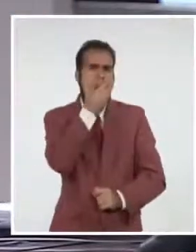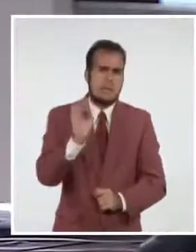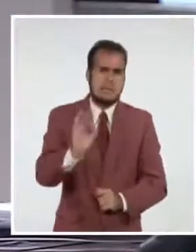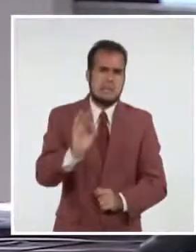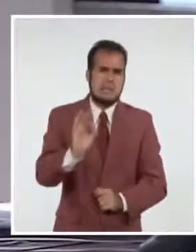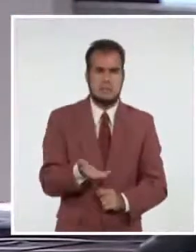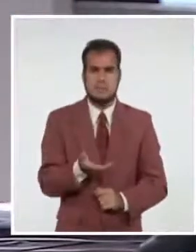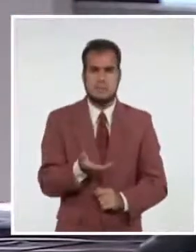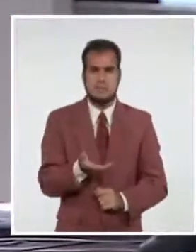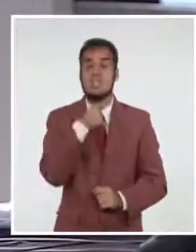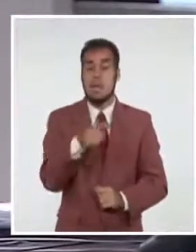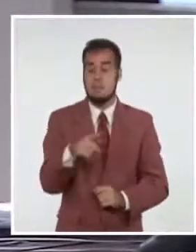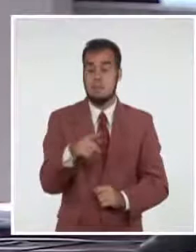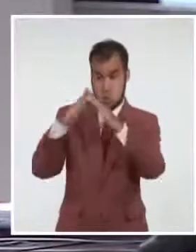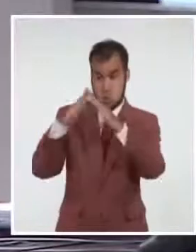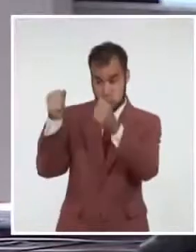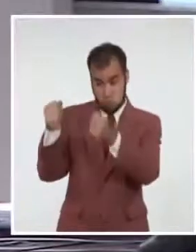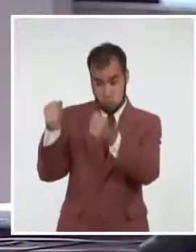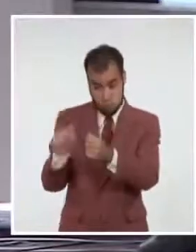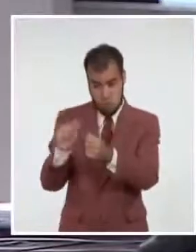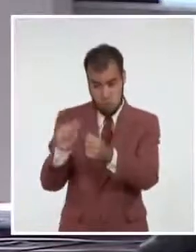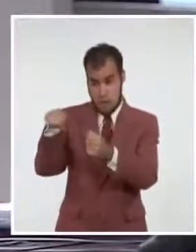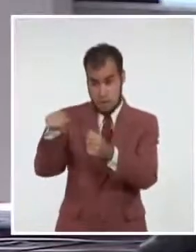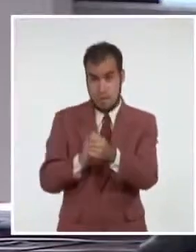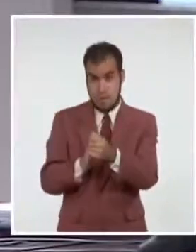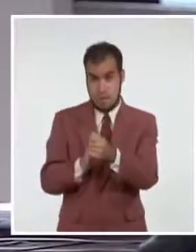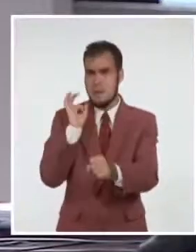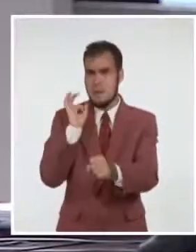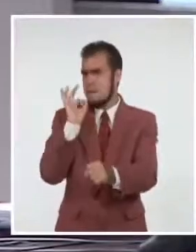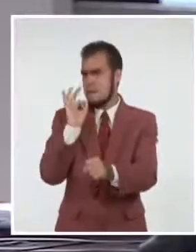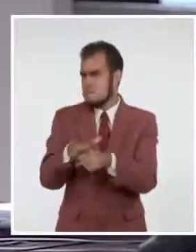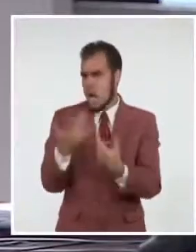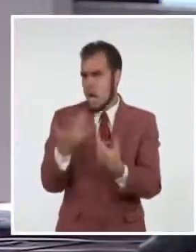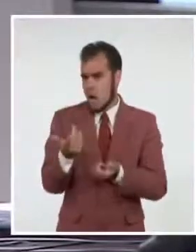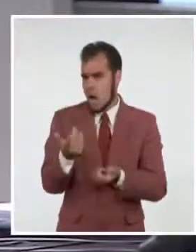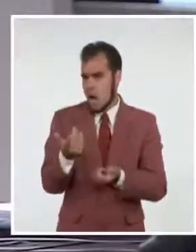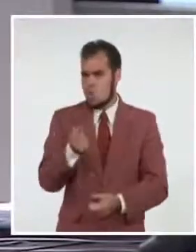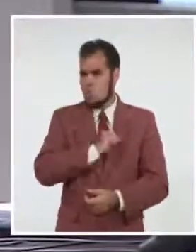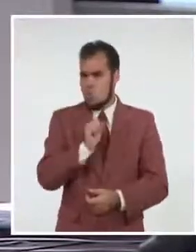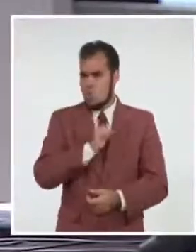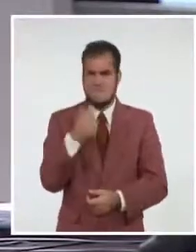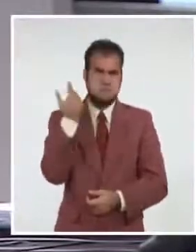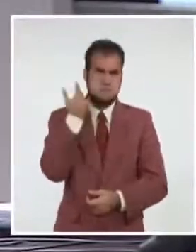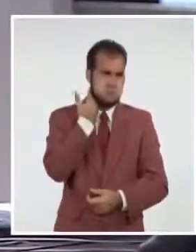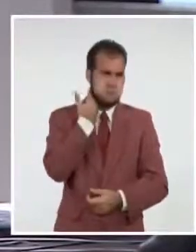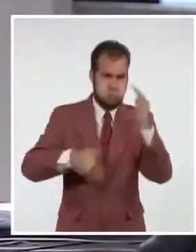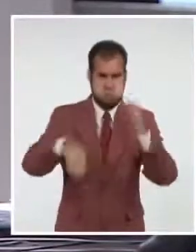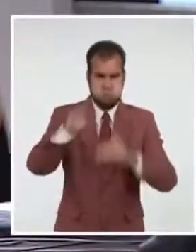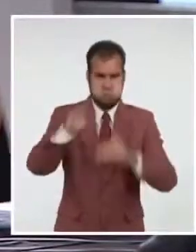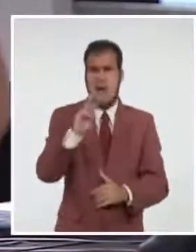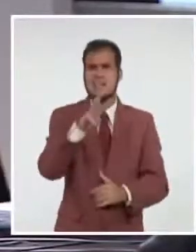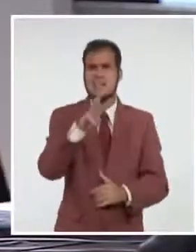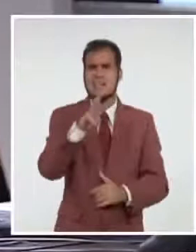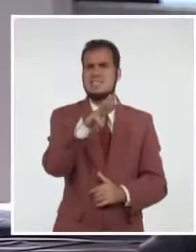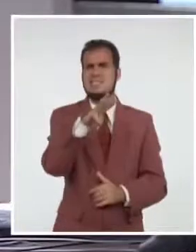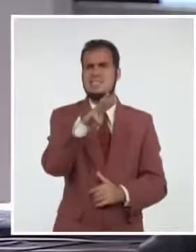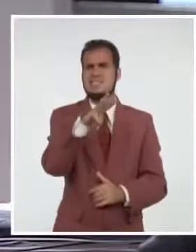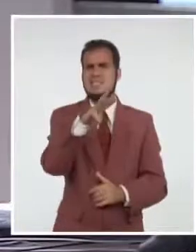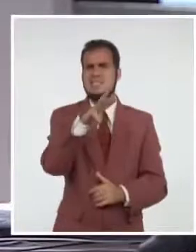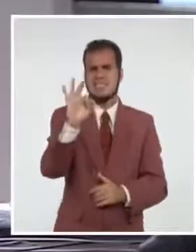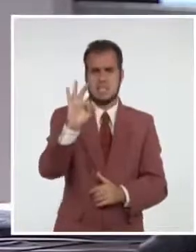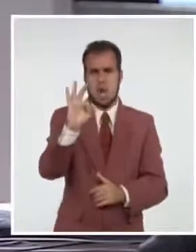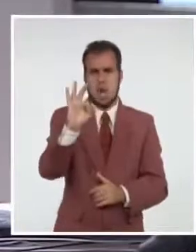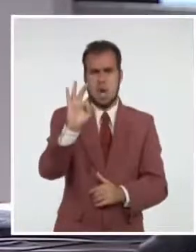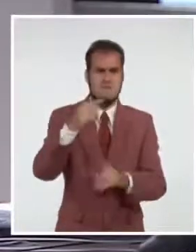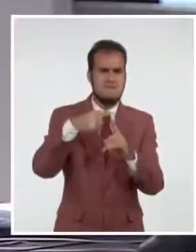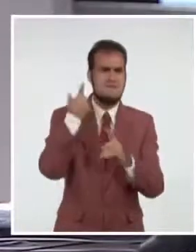transcurso de ese ingreso domiciliario empieza a dar síntomas ya de alarma, de fiebre mayor de 38 años, cefalea, dolor de cabeza profundo,